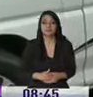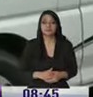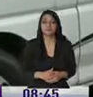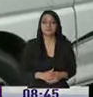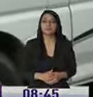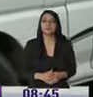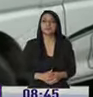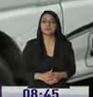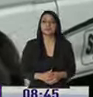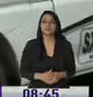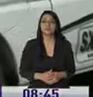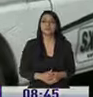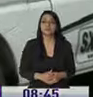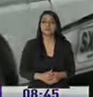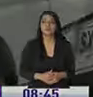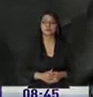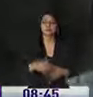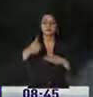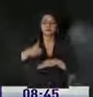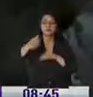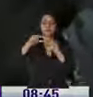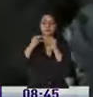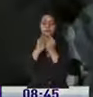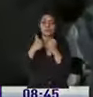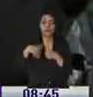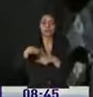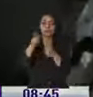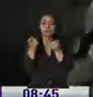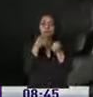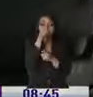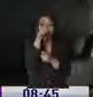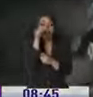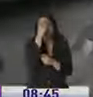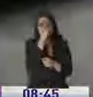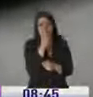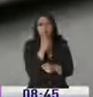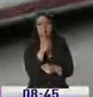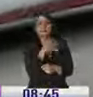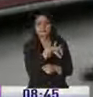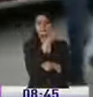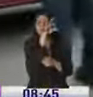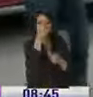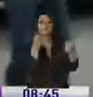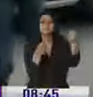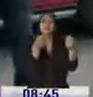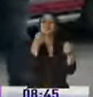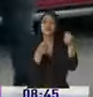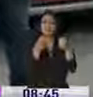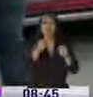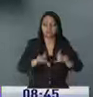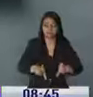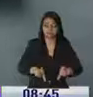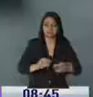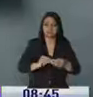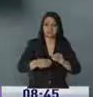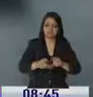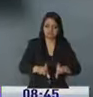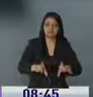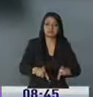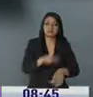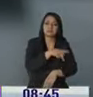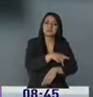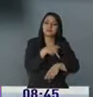En base a perfiles, agentes del Grupo Especial Móvil Antinarcóticos visualizaron la presencia de un vehículo con placas de Pichincha que ingresaba a